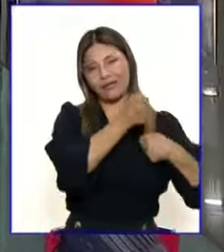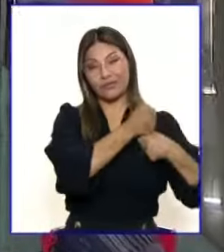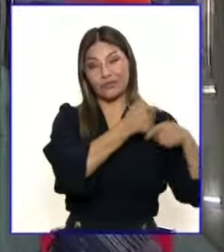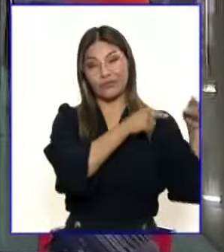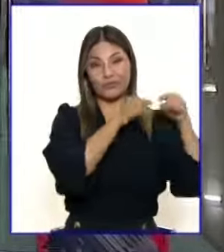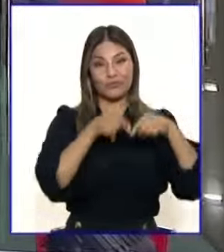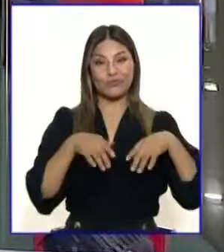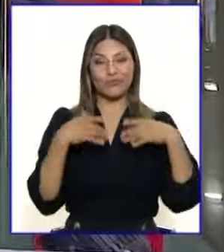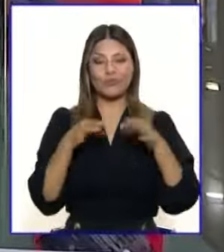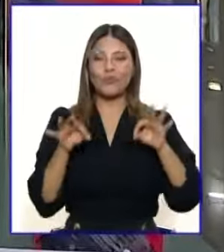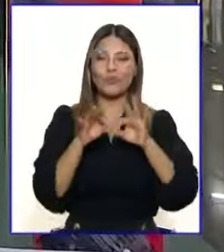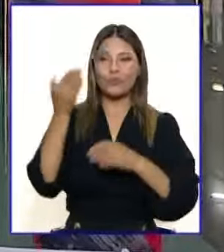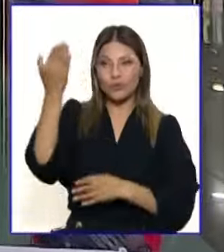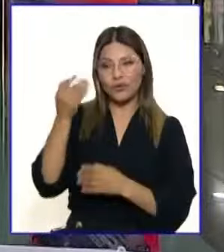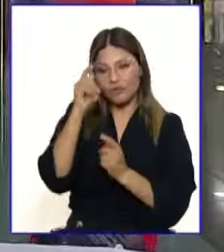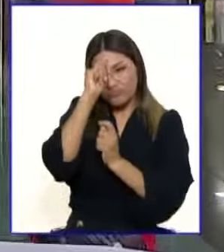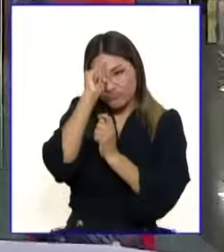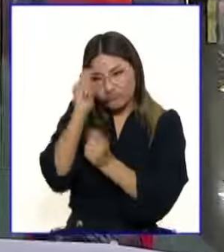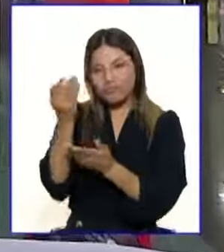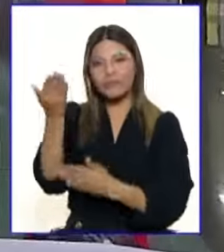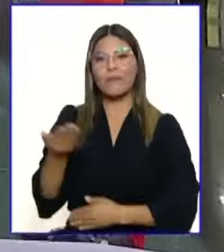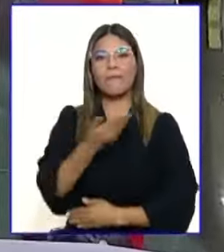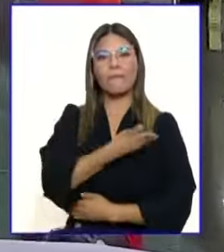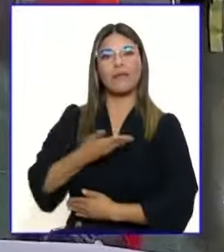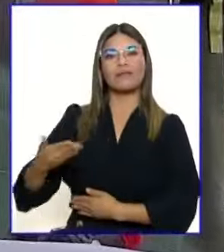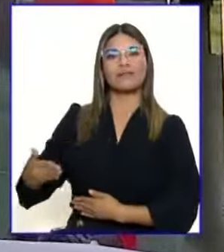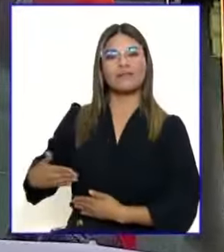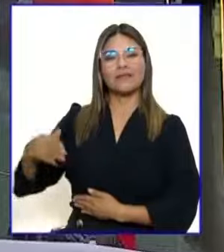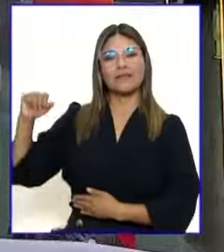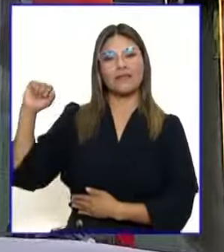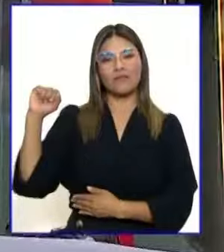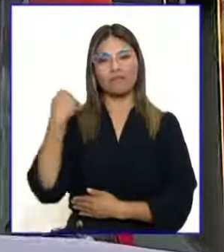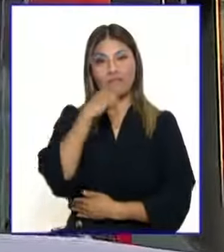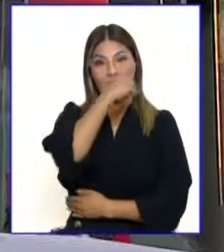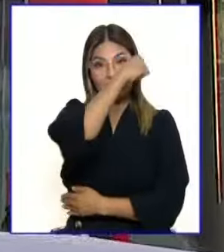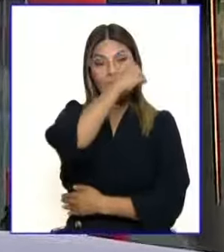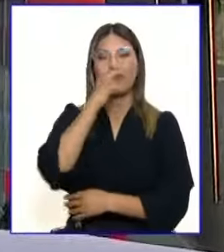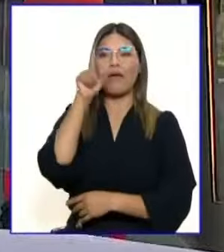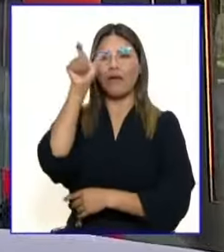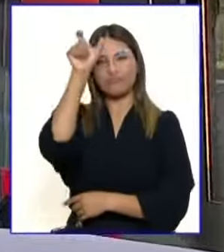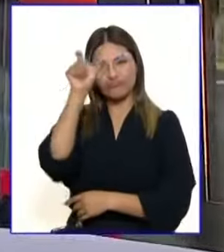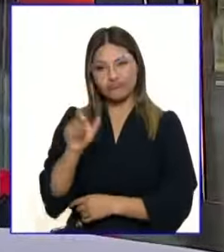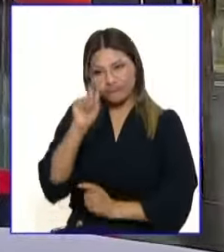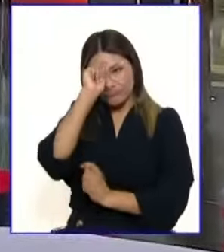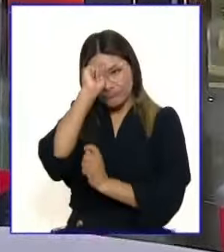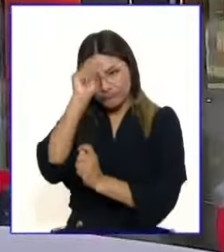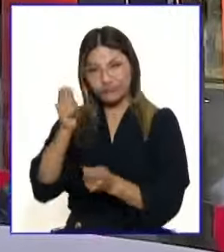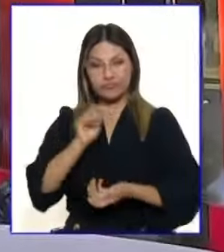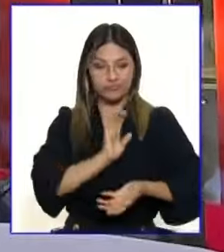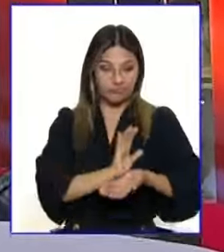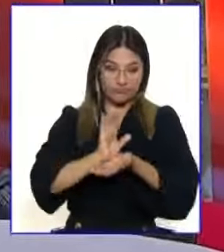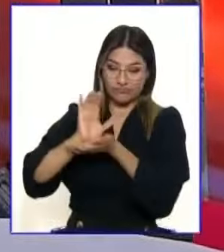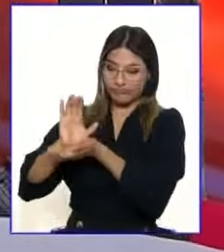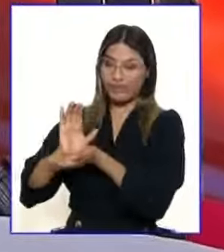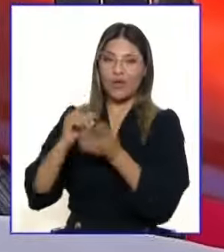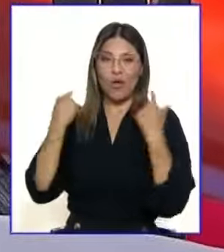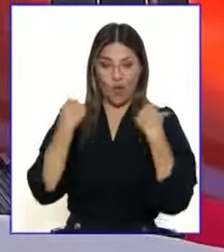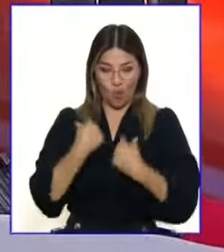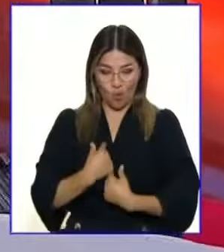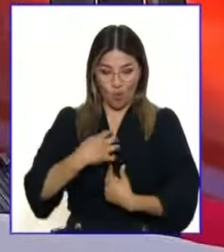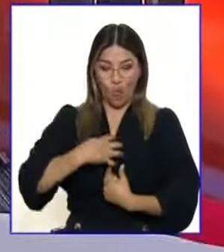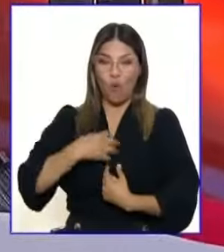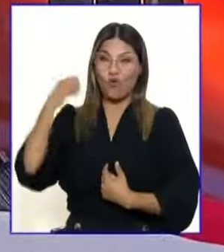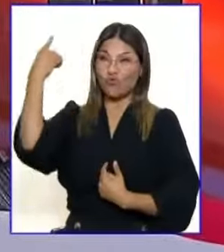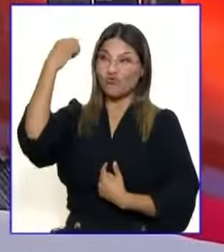Vietnam ha sido condecorado con la Orden del Sol del Perú, se da justamente un día antes de este importante aniversario. Como hemos